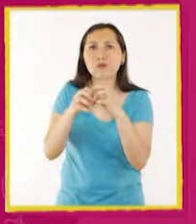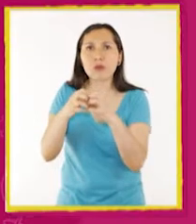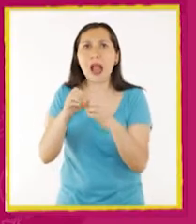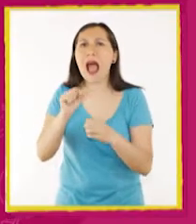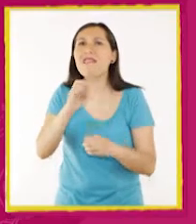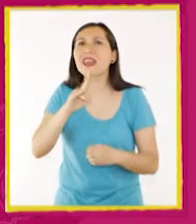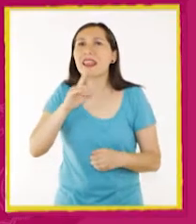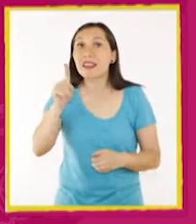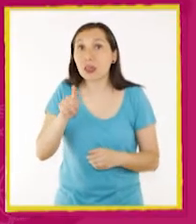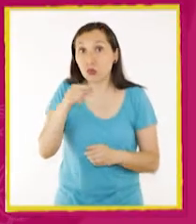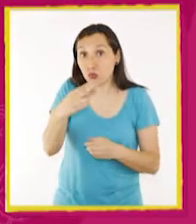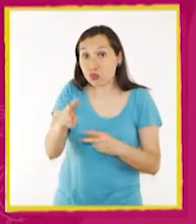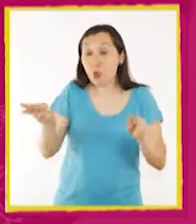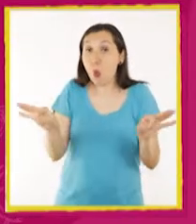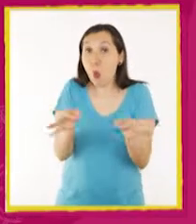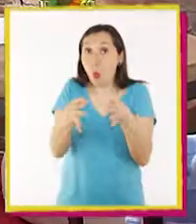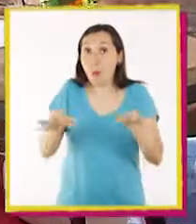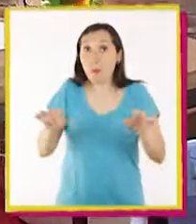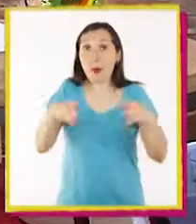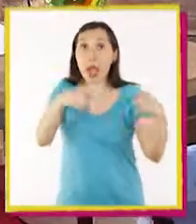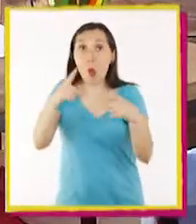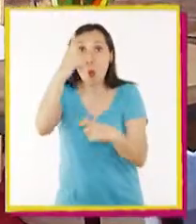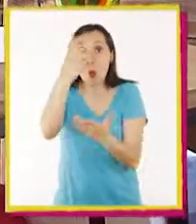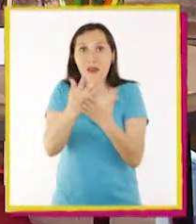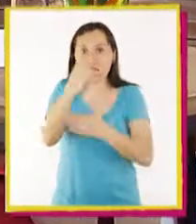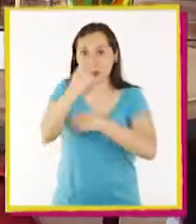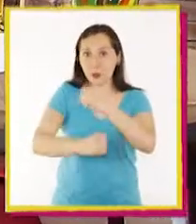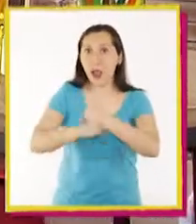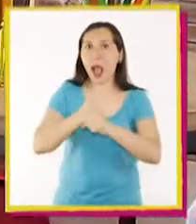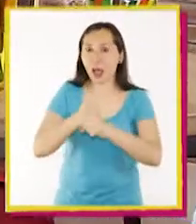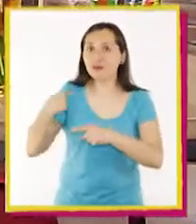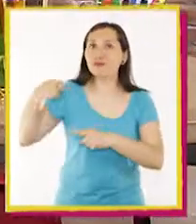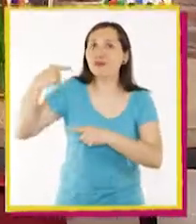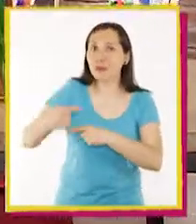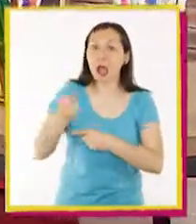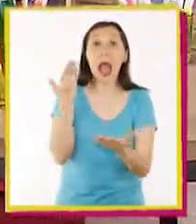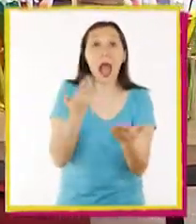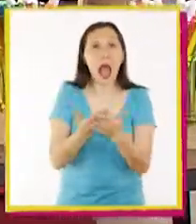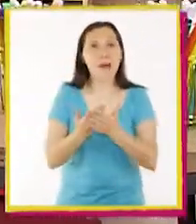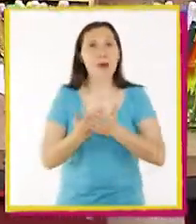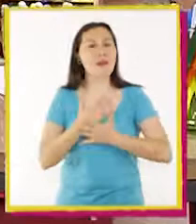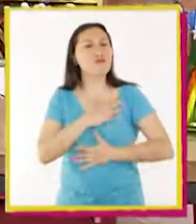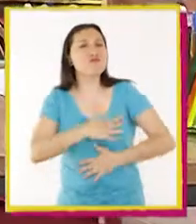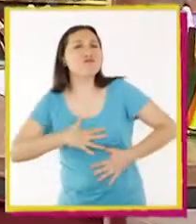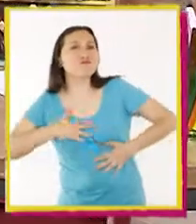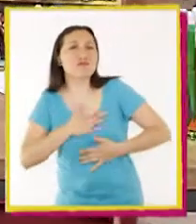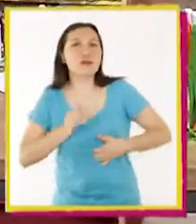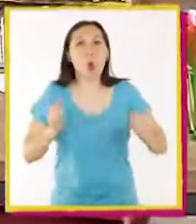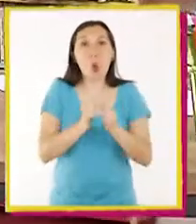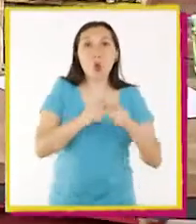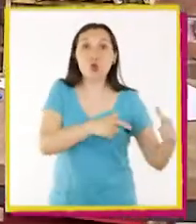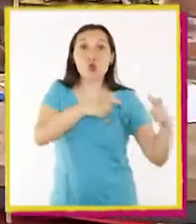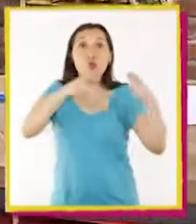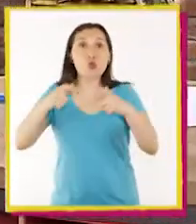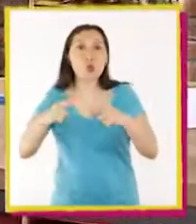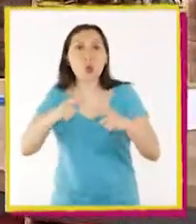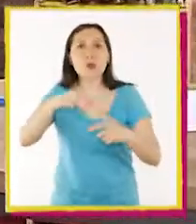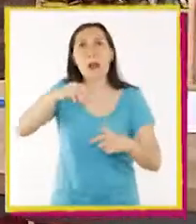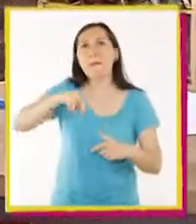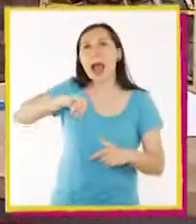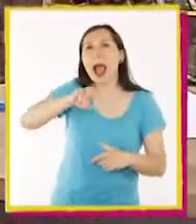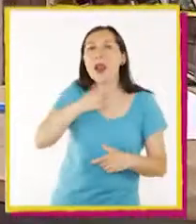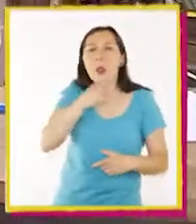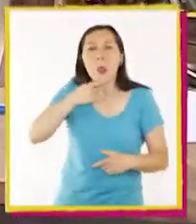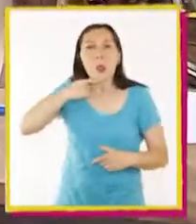cabritas. Es tu cumpleaños y es una vez al año. Aprovecha de gozar con tu torta de